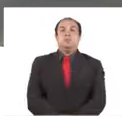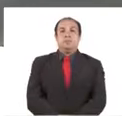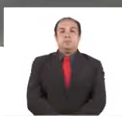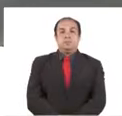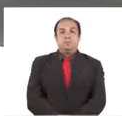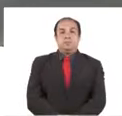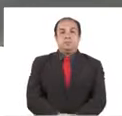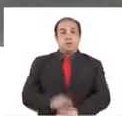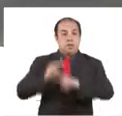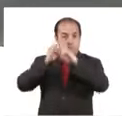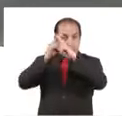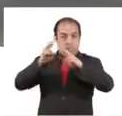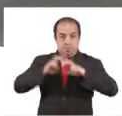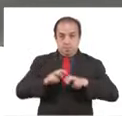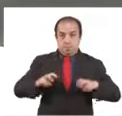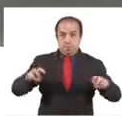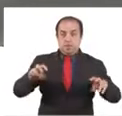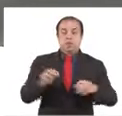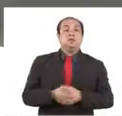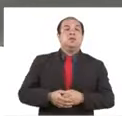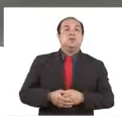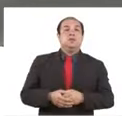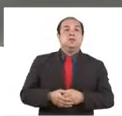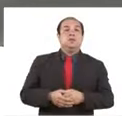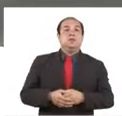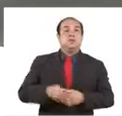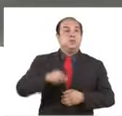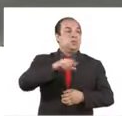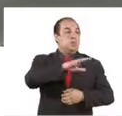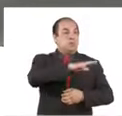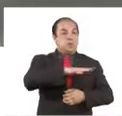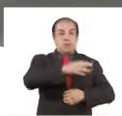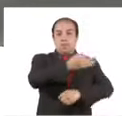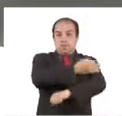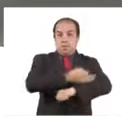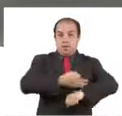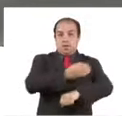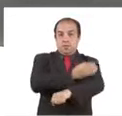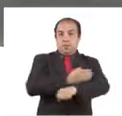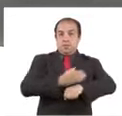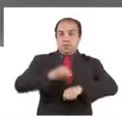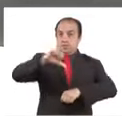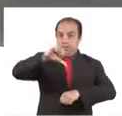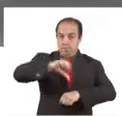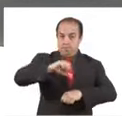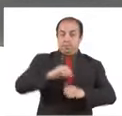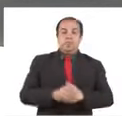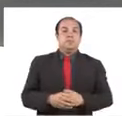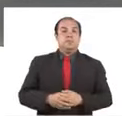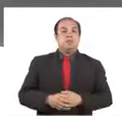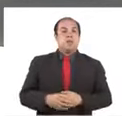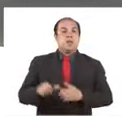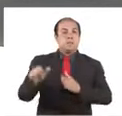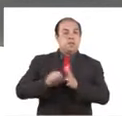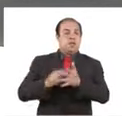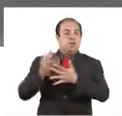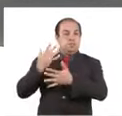Honorable Presidium, familiares que nos acompañan el día de hoy. Hace algunos